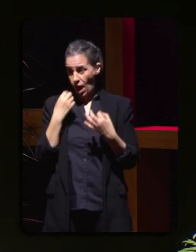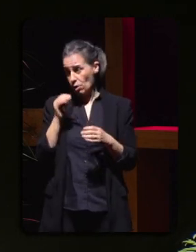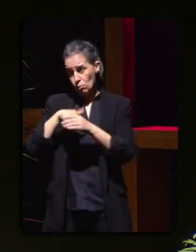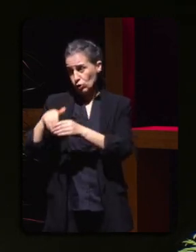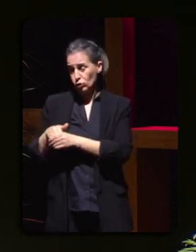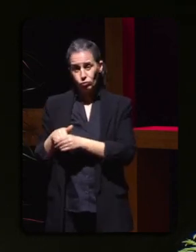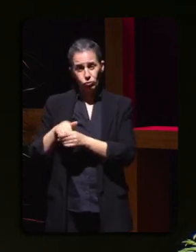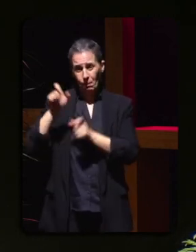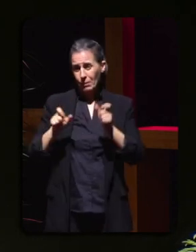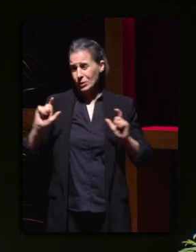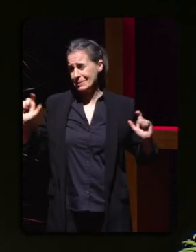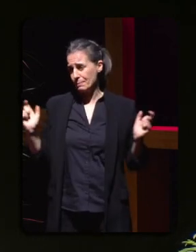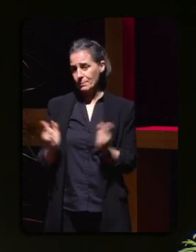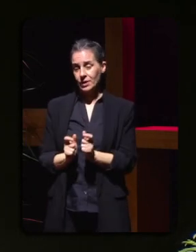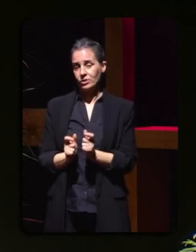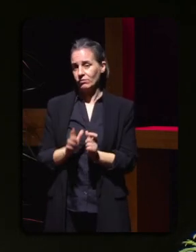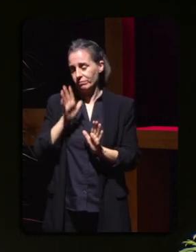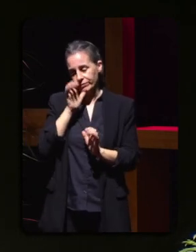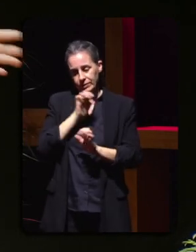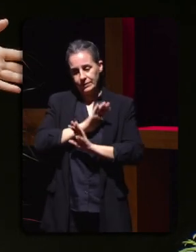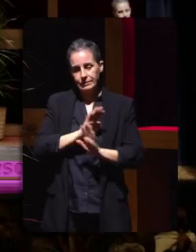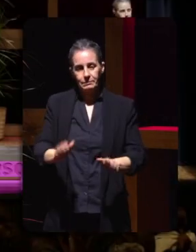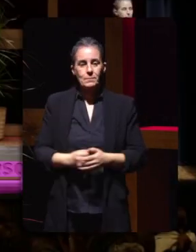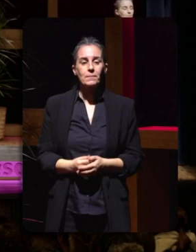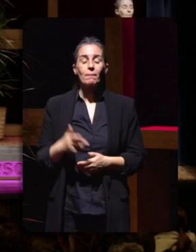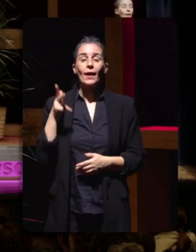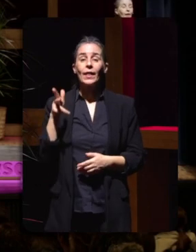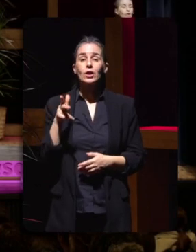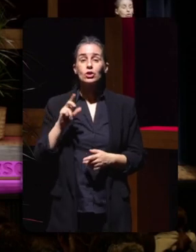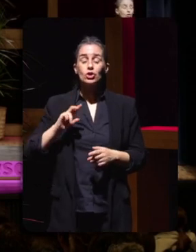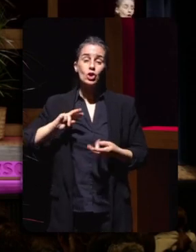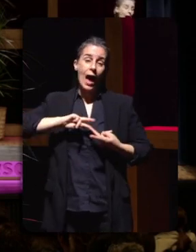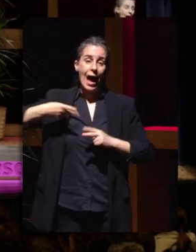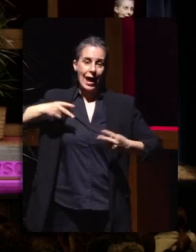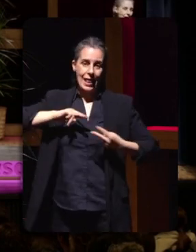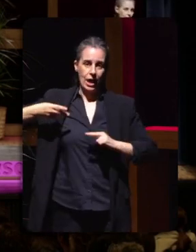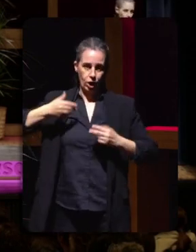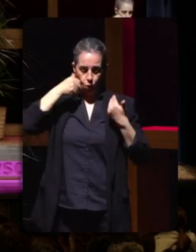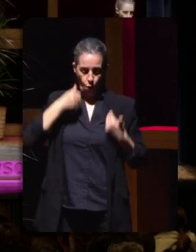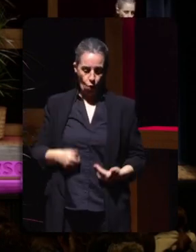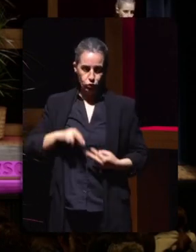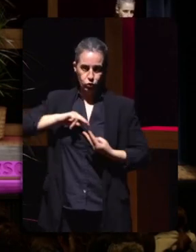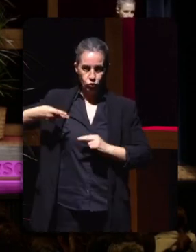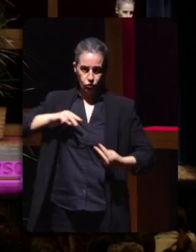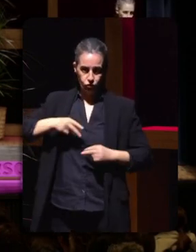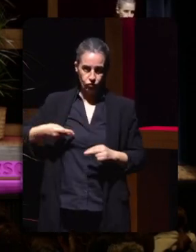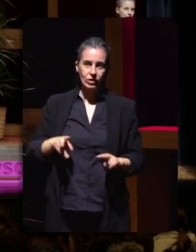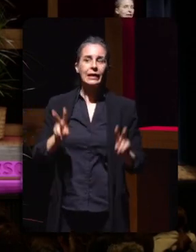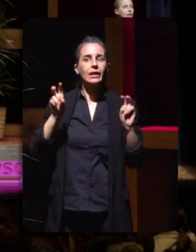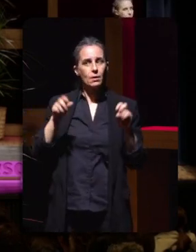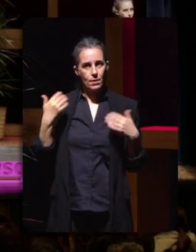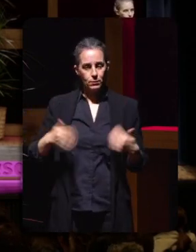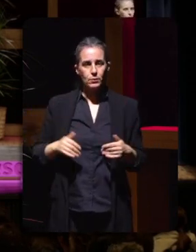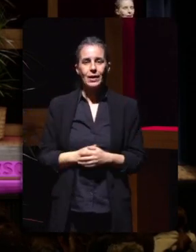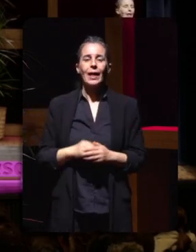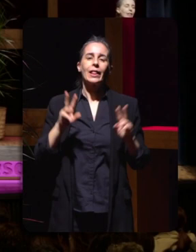cual fatal vale derechos genéticos otro gran temita os traigo aquí supermercados